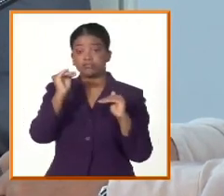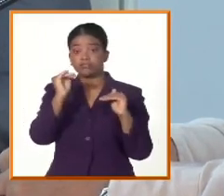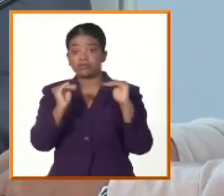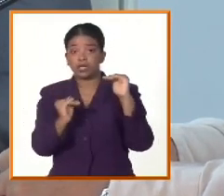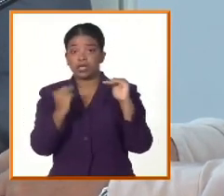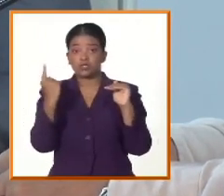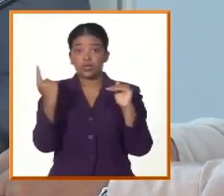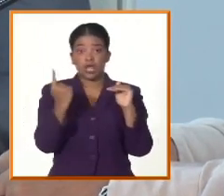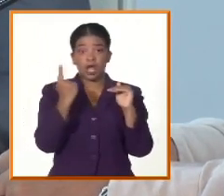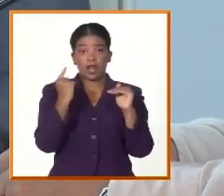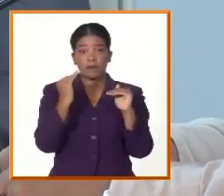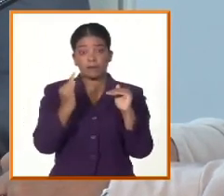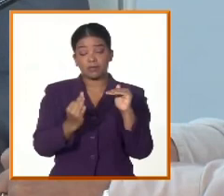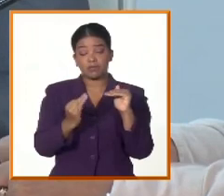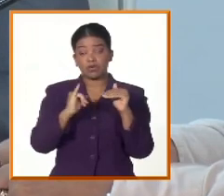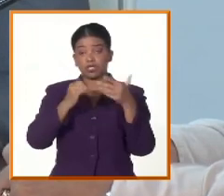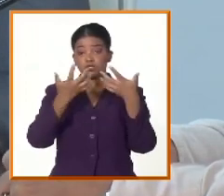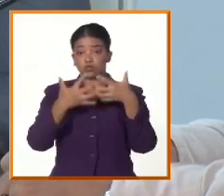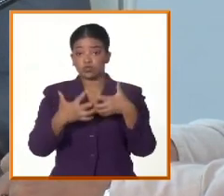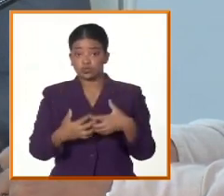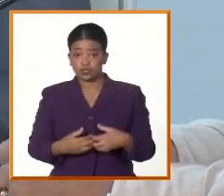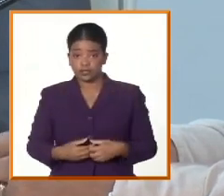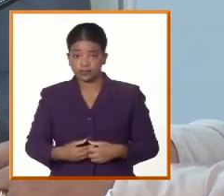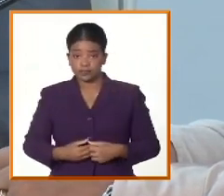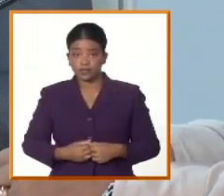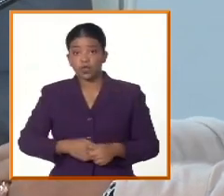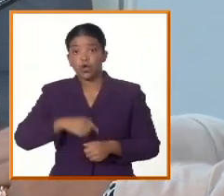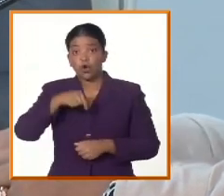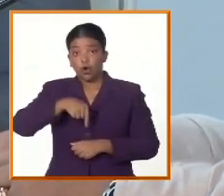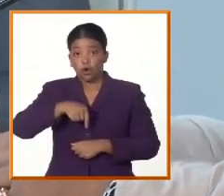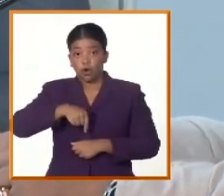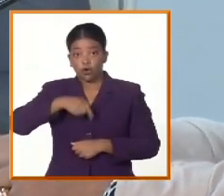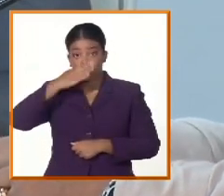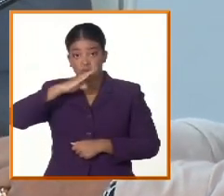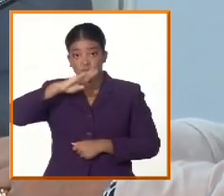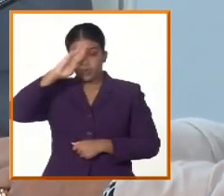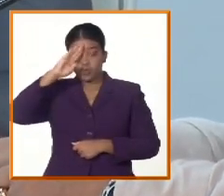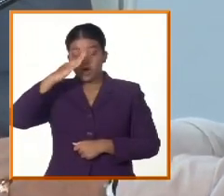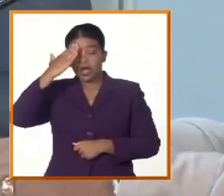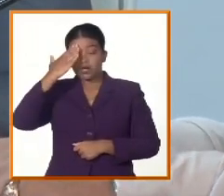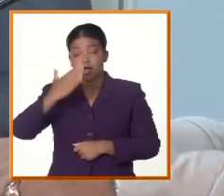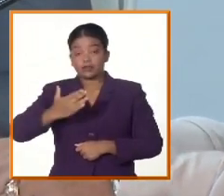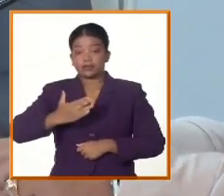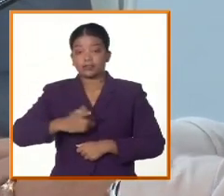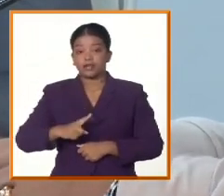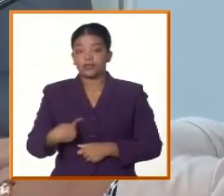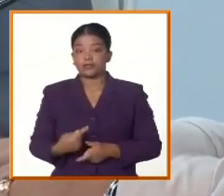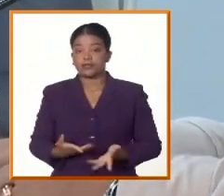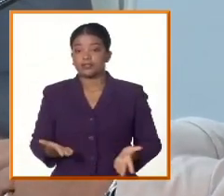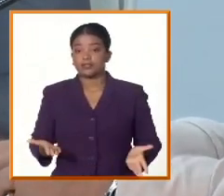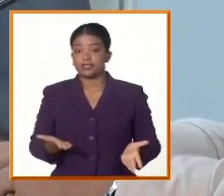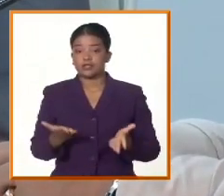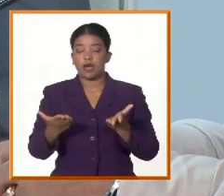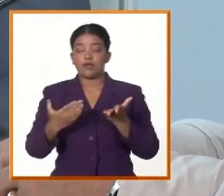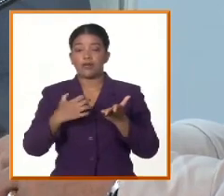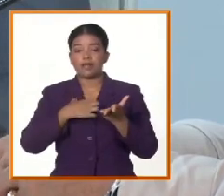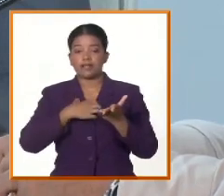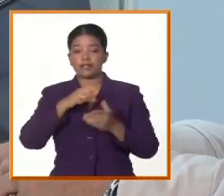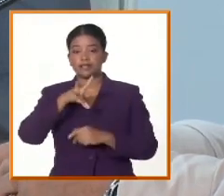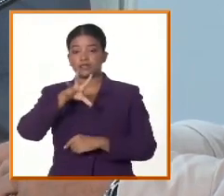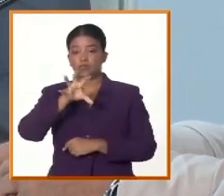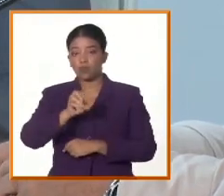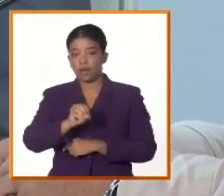le impone el reto importante a la industria hoy en el país de la ciudad política de también de desarrollo de la producción local existe más de trescientos cincuenta mil industrias